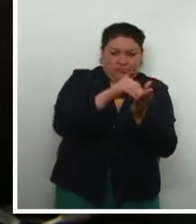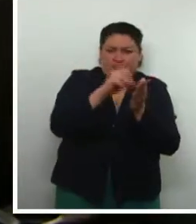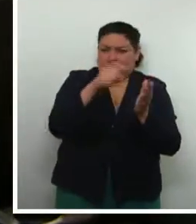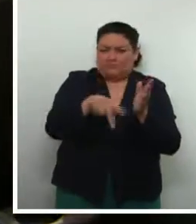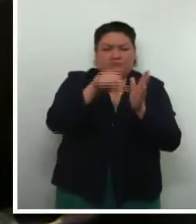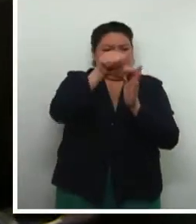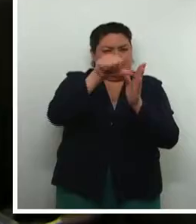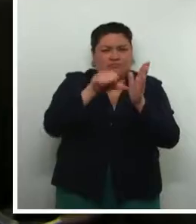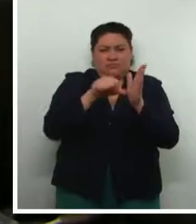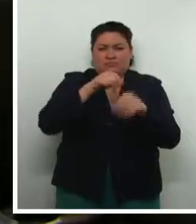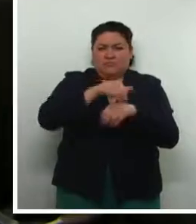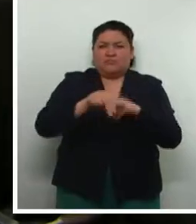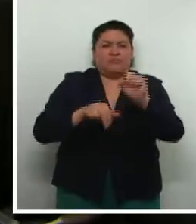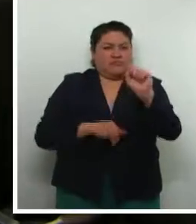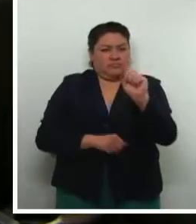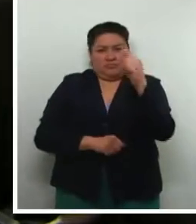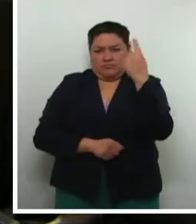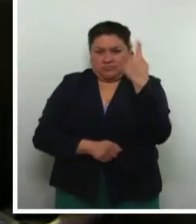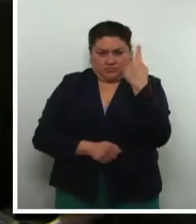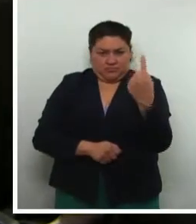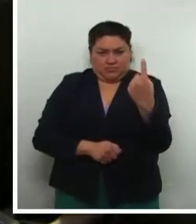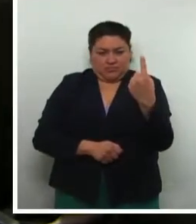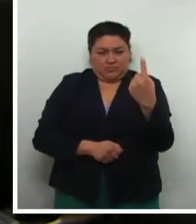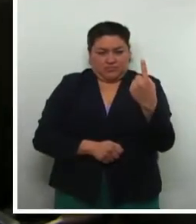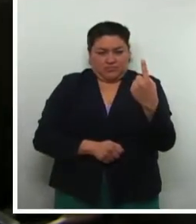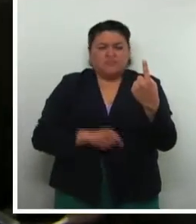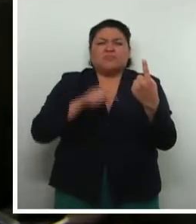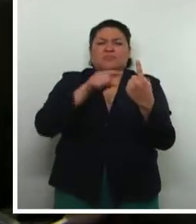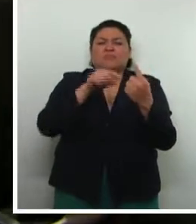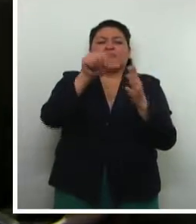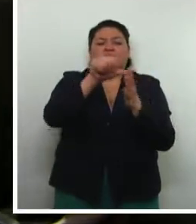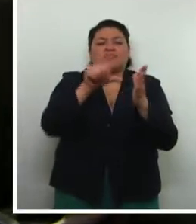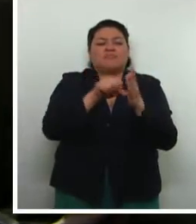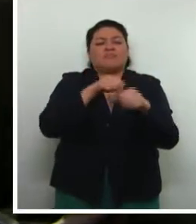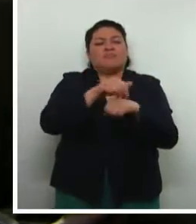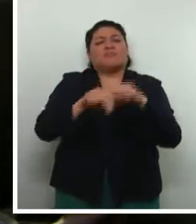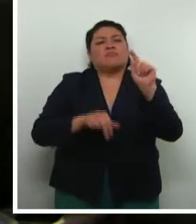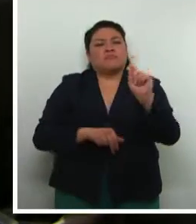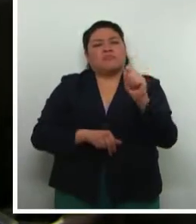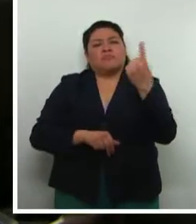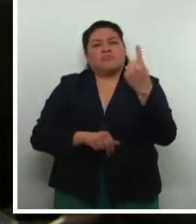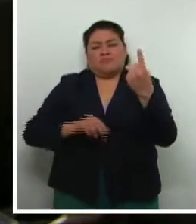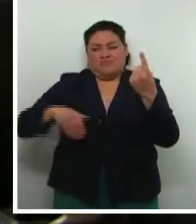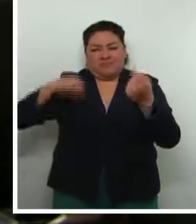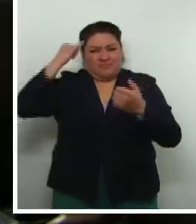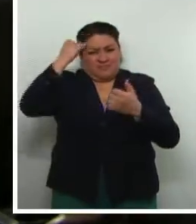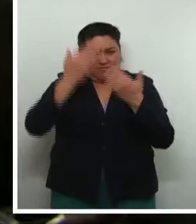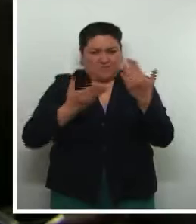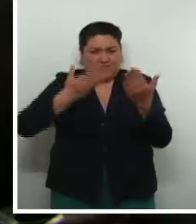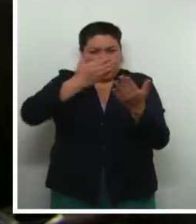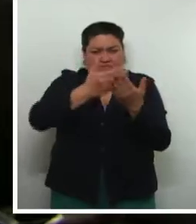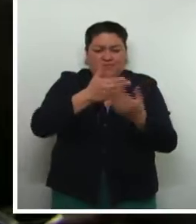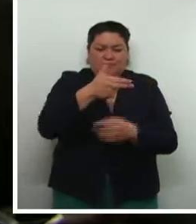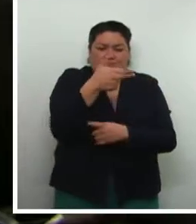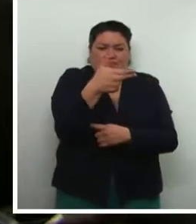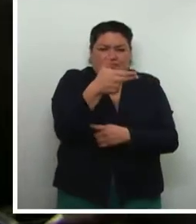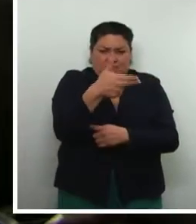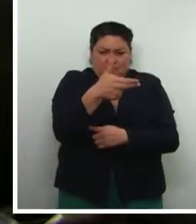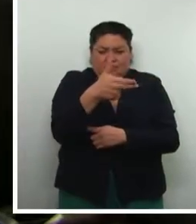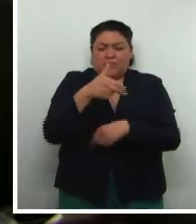artículo 21. Se refiere a una reserva del apartado H, numeral